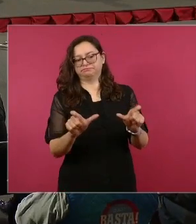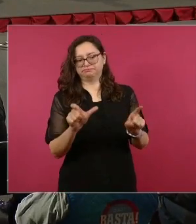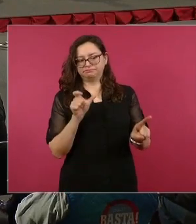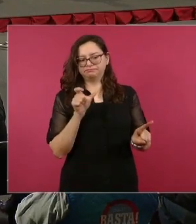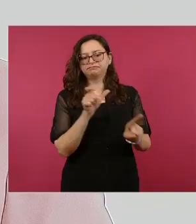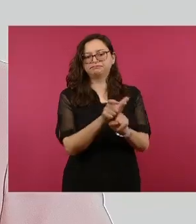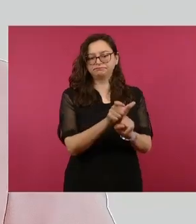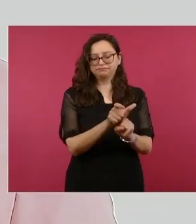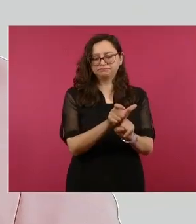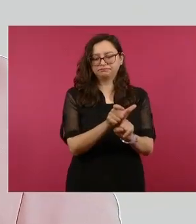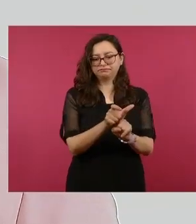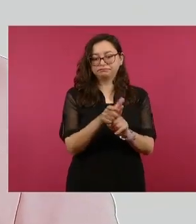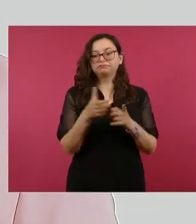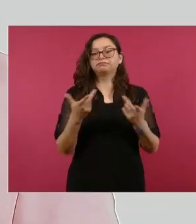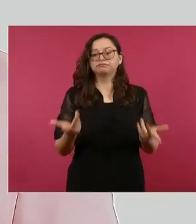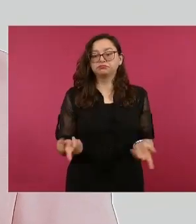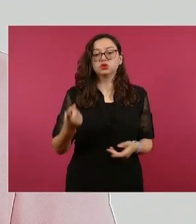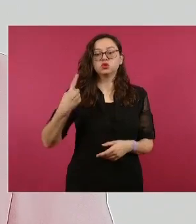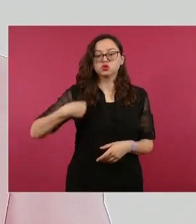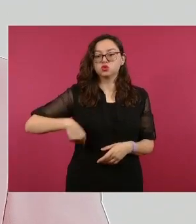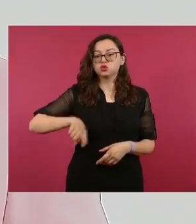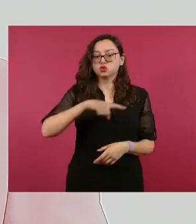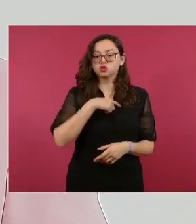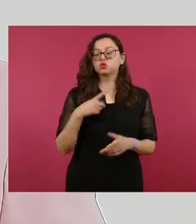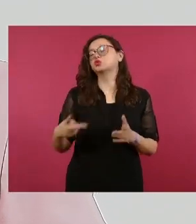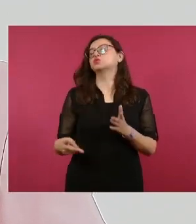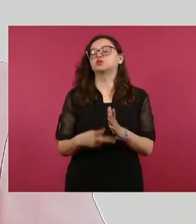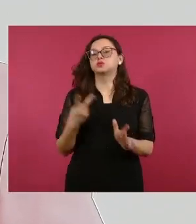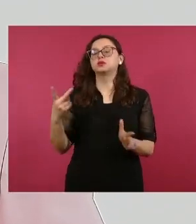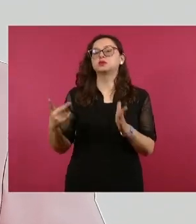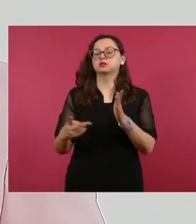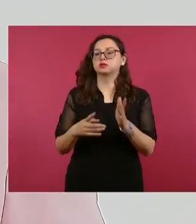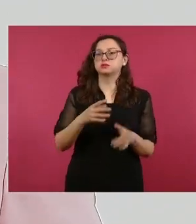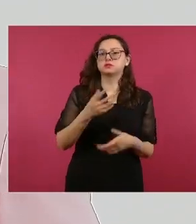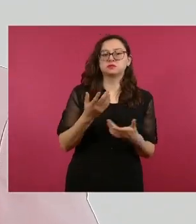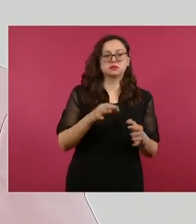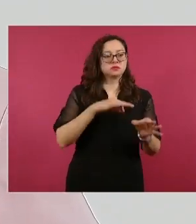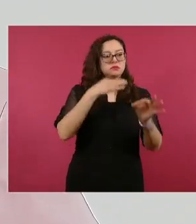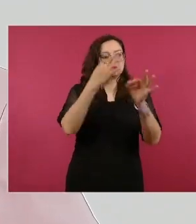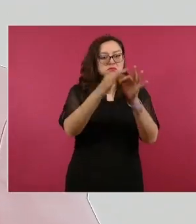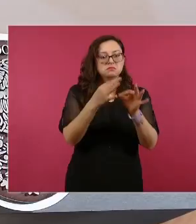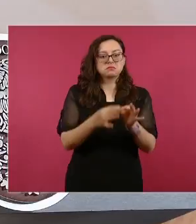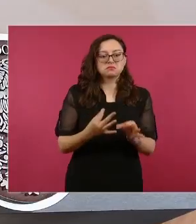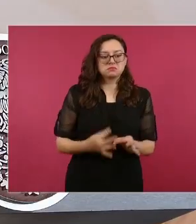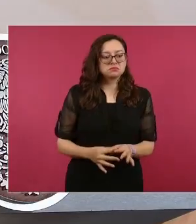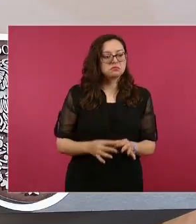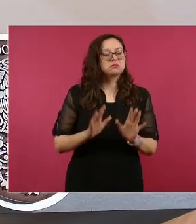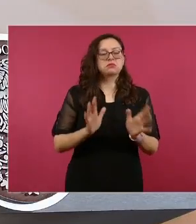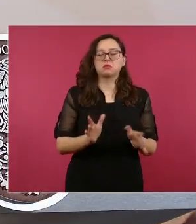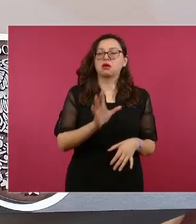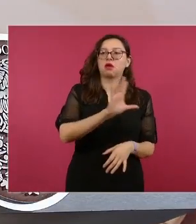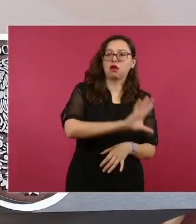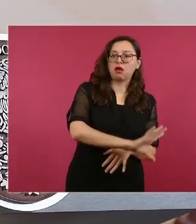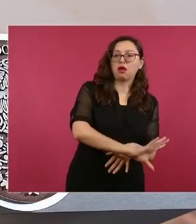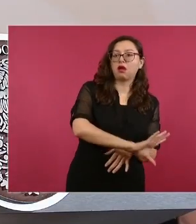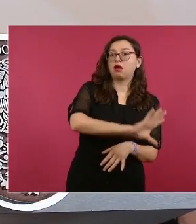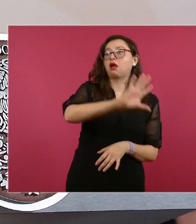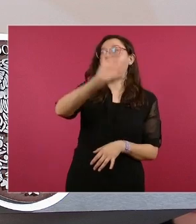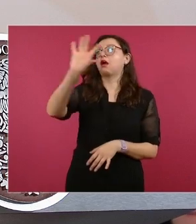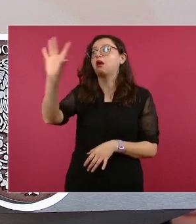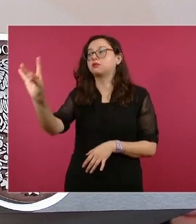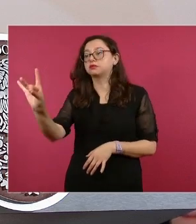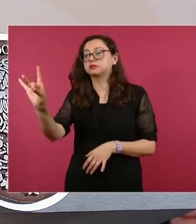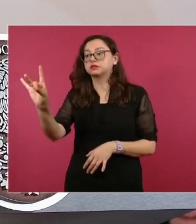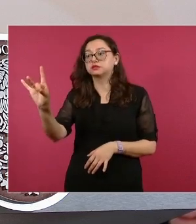información respondemos al INE para que comunique a los partidos políticos y candidatos,